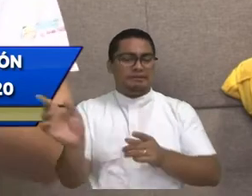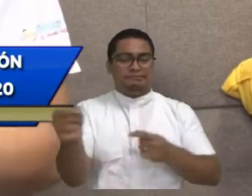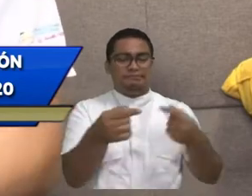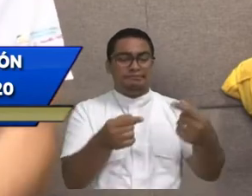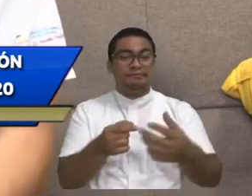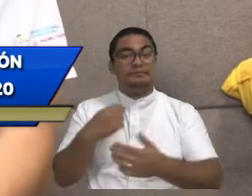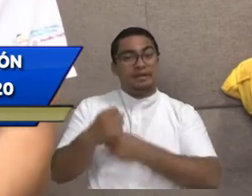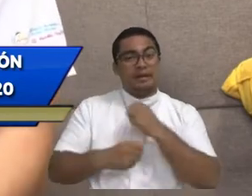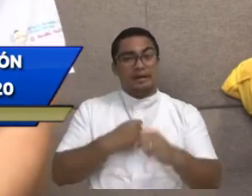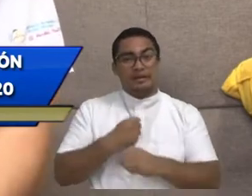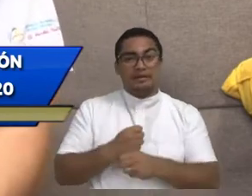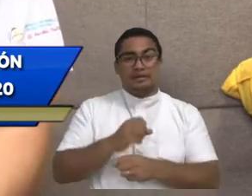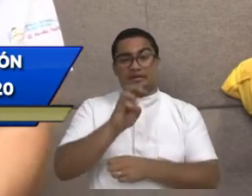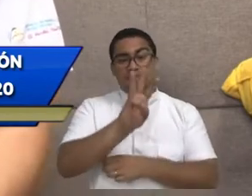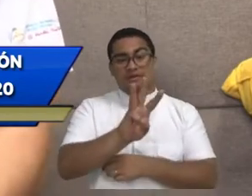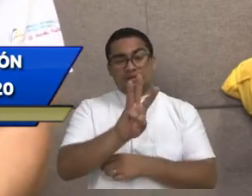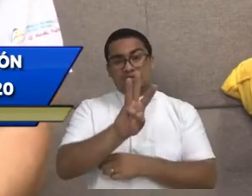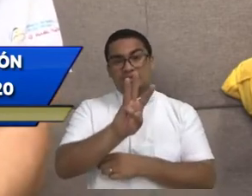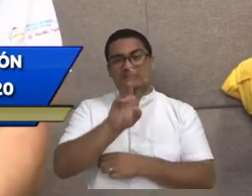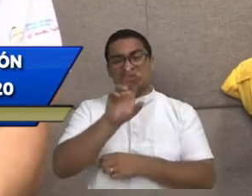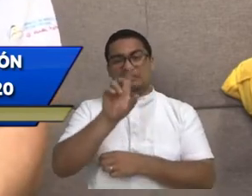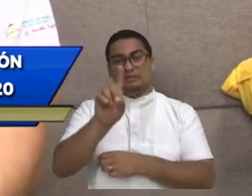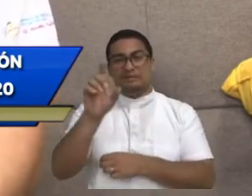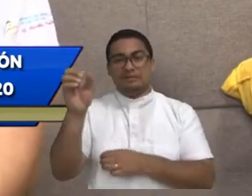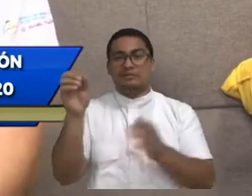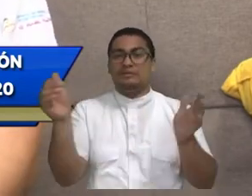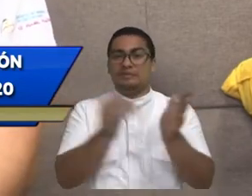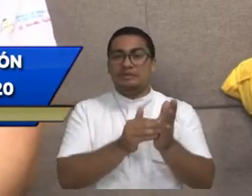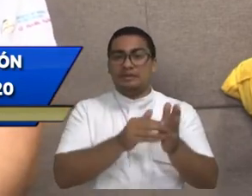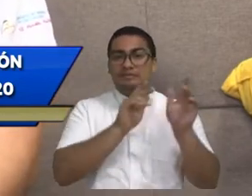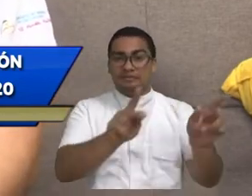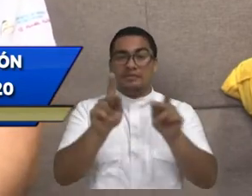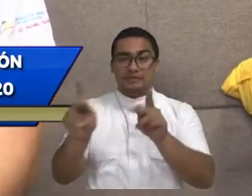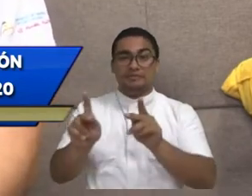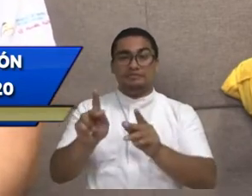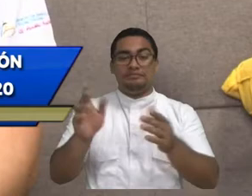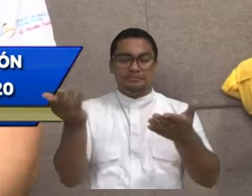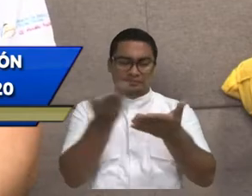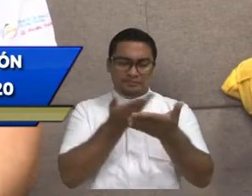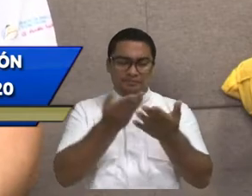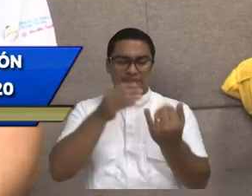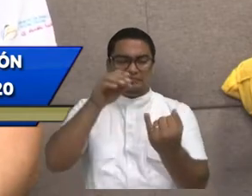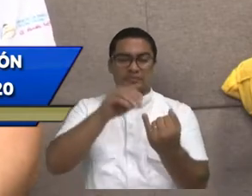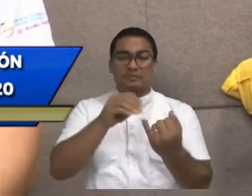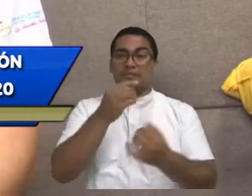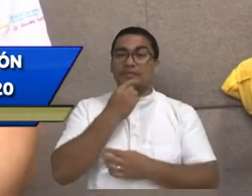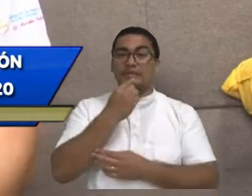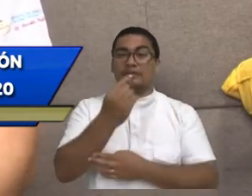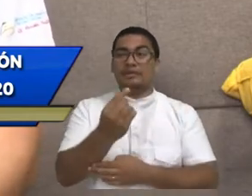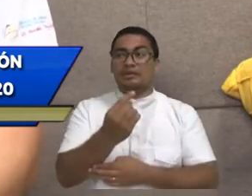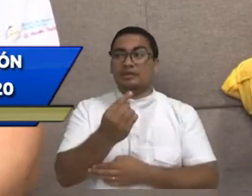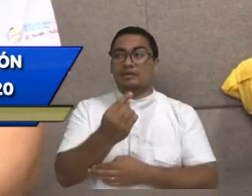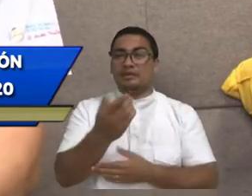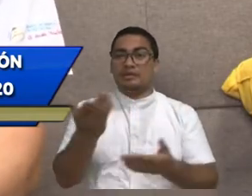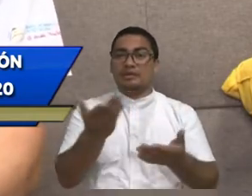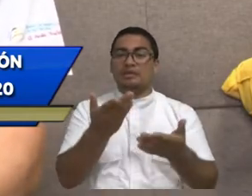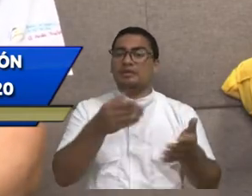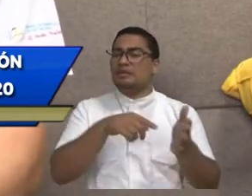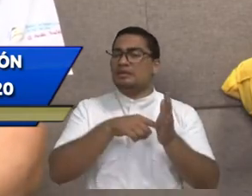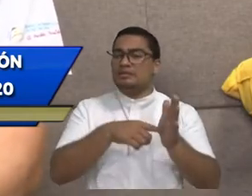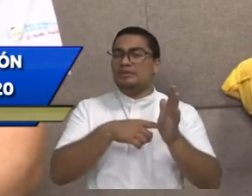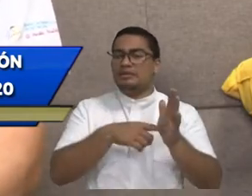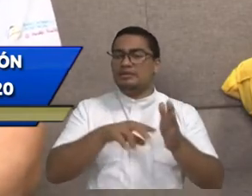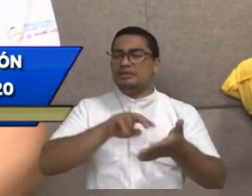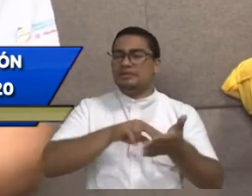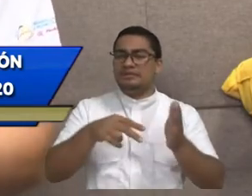este año con 310 mil protagonistas atender y entonces sólo para las carreras técnicas que en un momento vamos a hacer esa diferencia